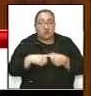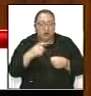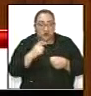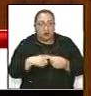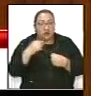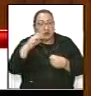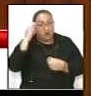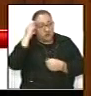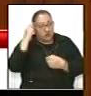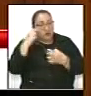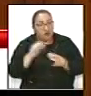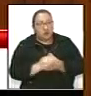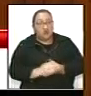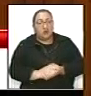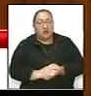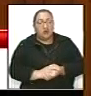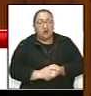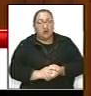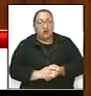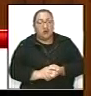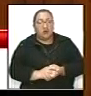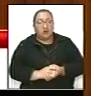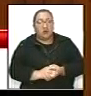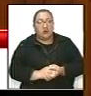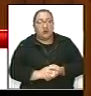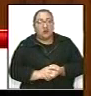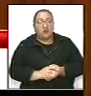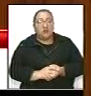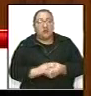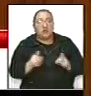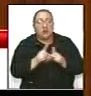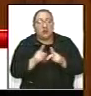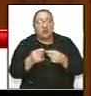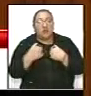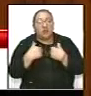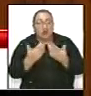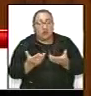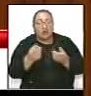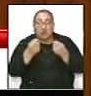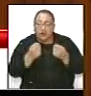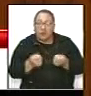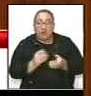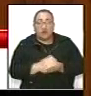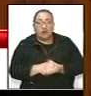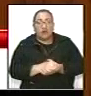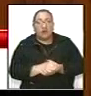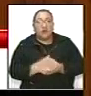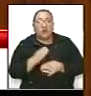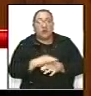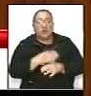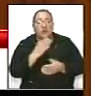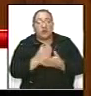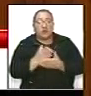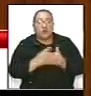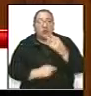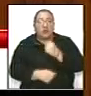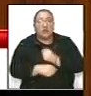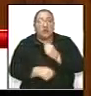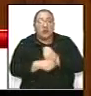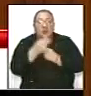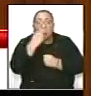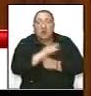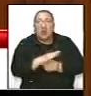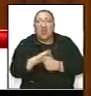en políticas públicas, y también tenemos que insistir sobre la problemática del trabajo